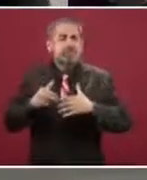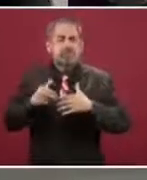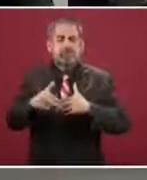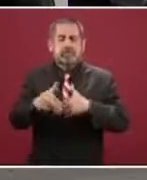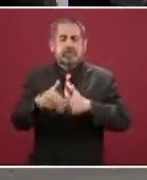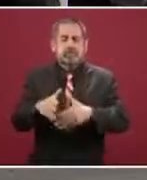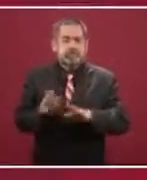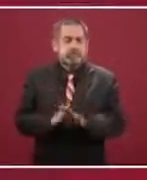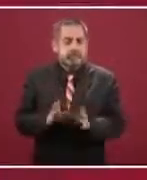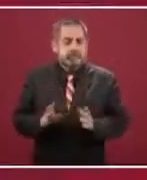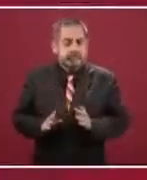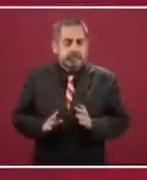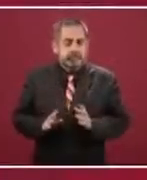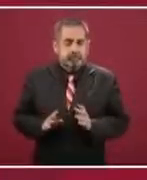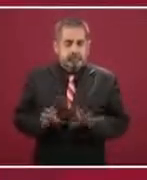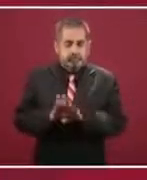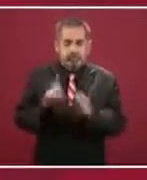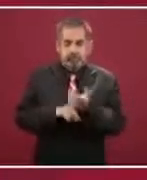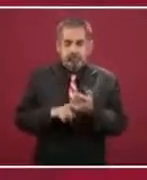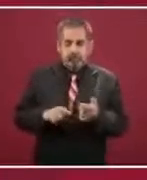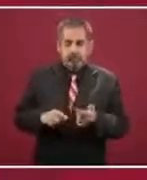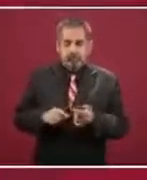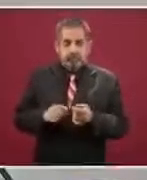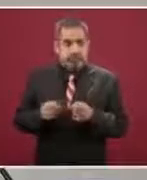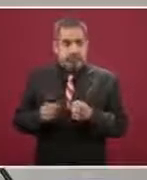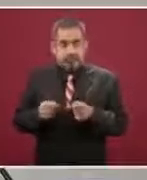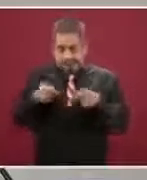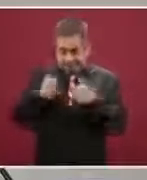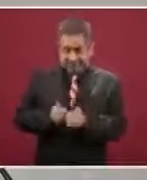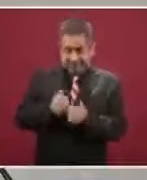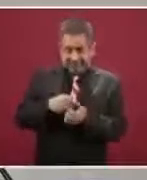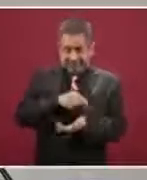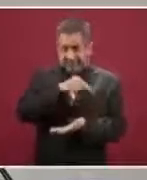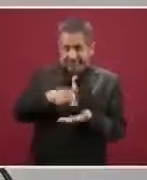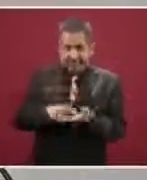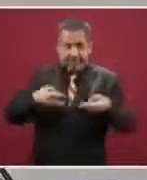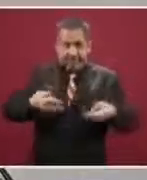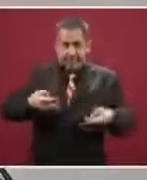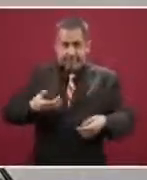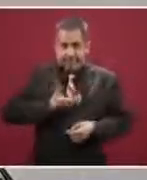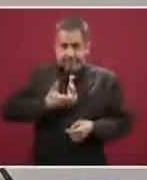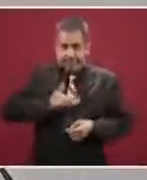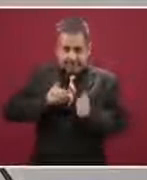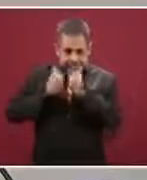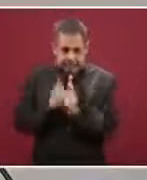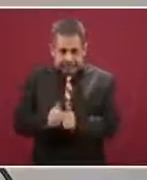y no salir de aquí, del centro,